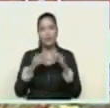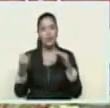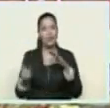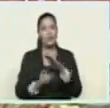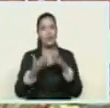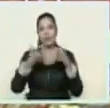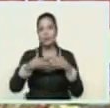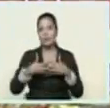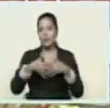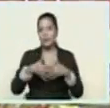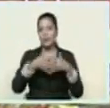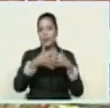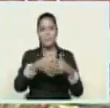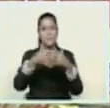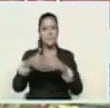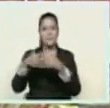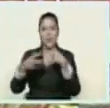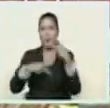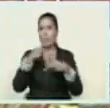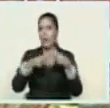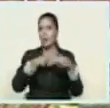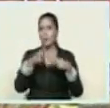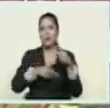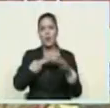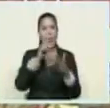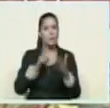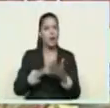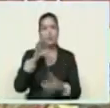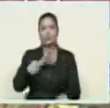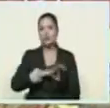y empresas de carácter productivo